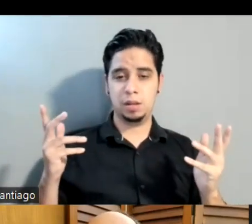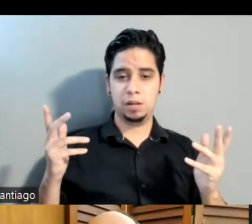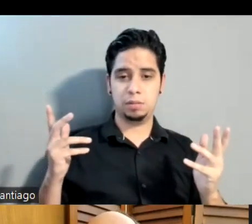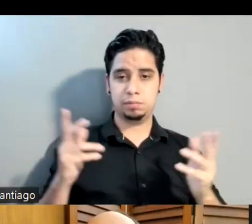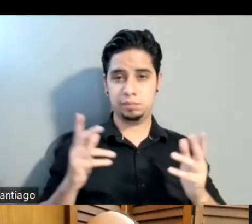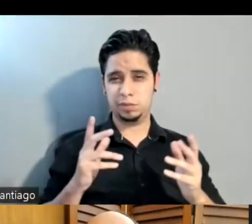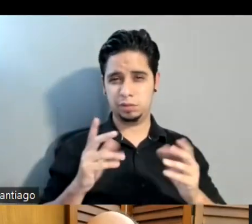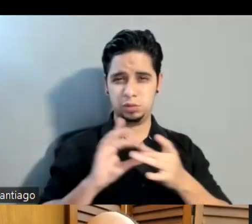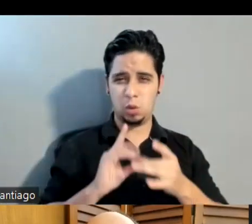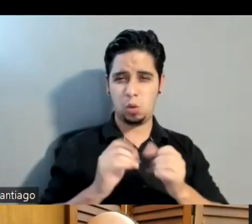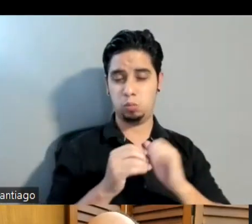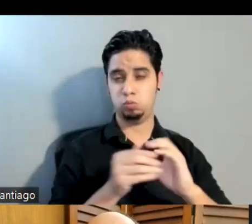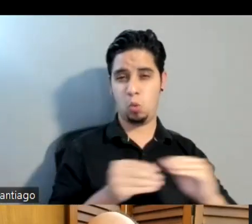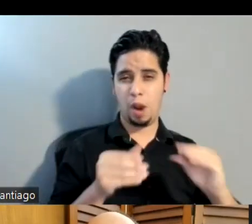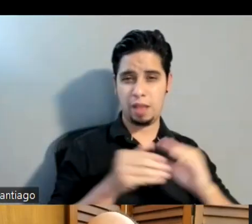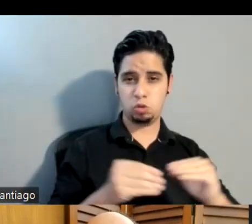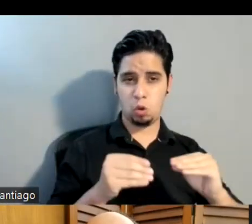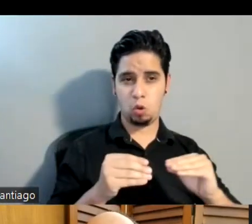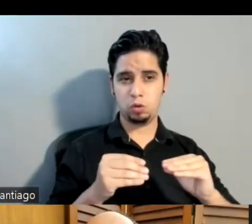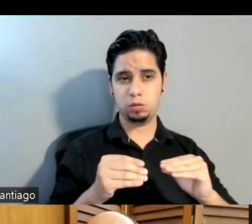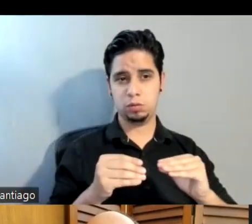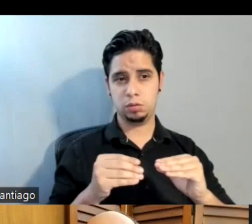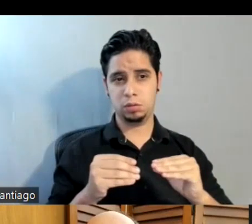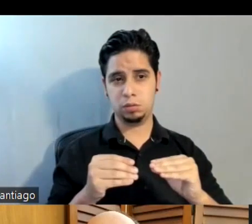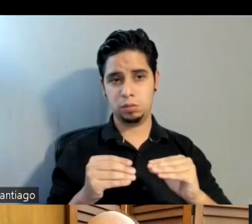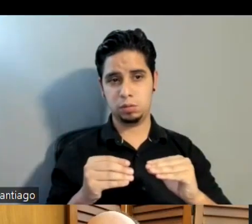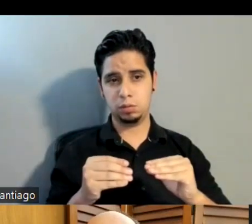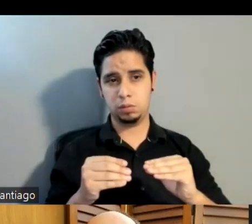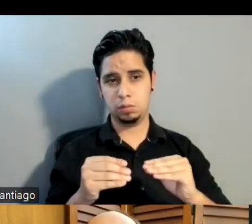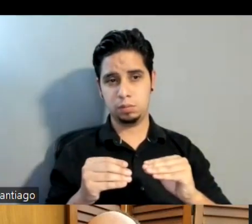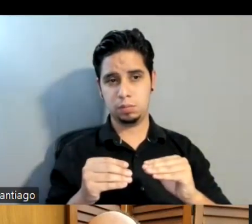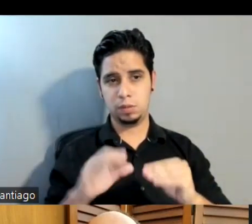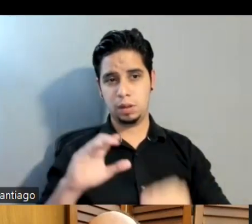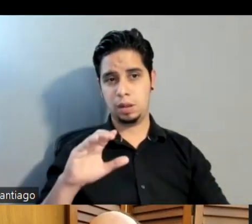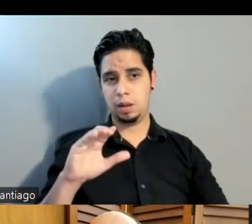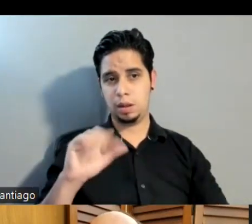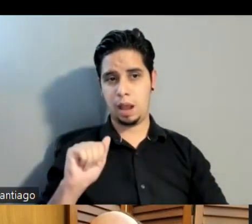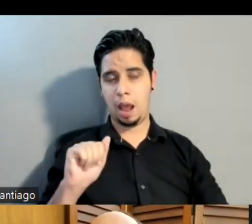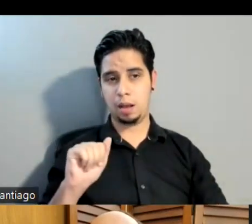cuentos y el teatro. Un momento, espérate. Kamichibai, con K.